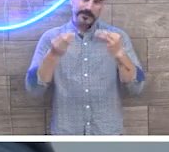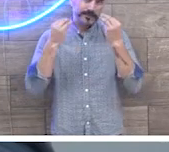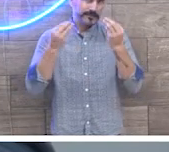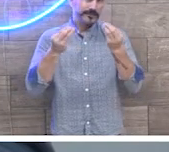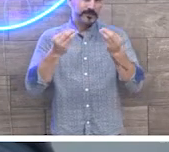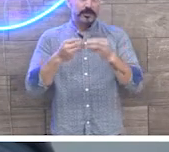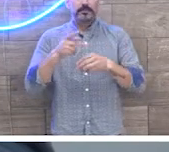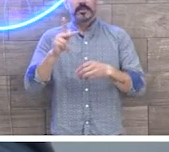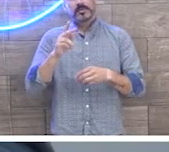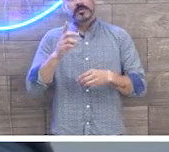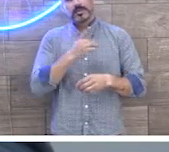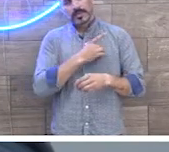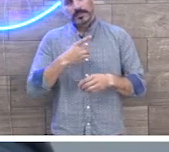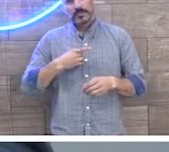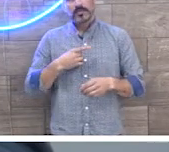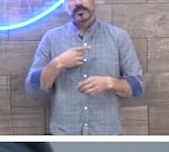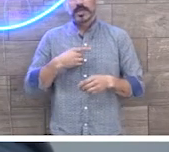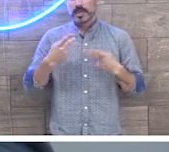más cuestión de sensibilizar a la gente